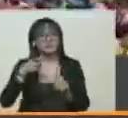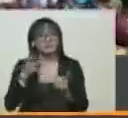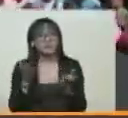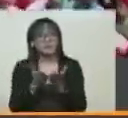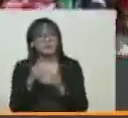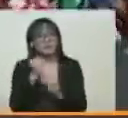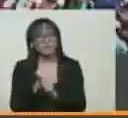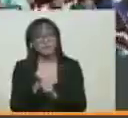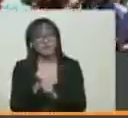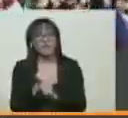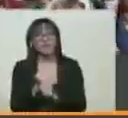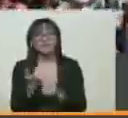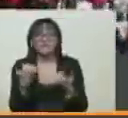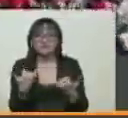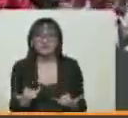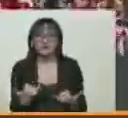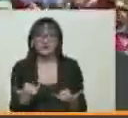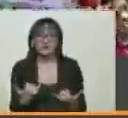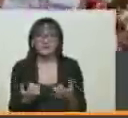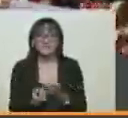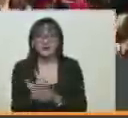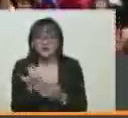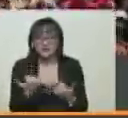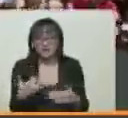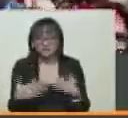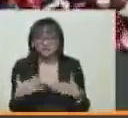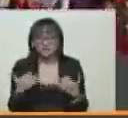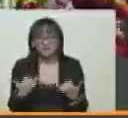ya. Ya en el mes de mayo, 10.000.